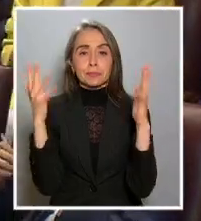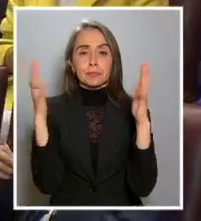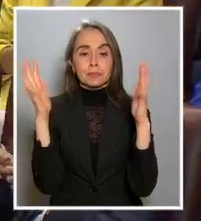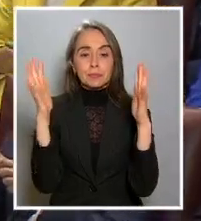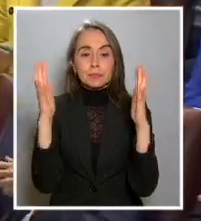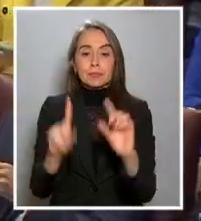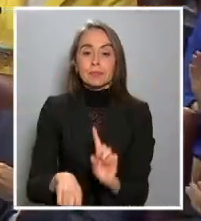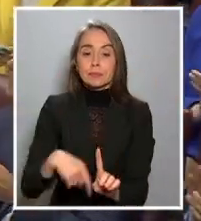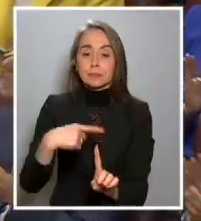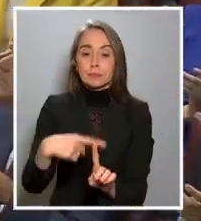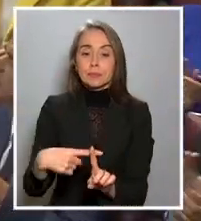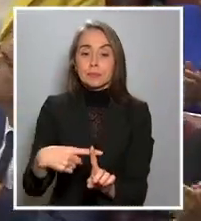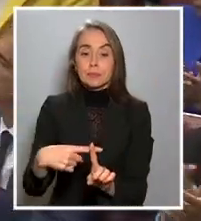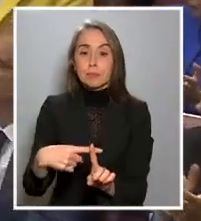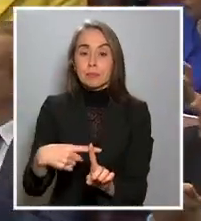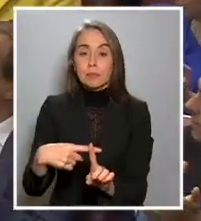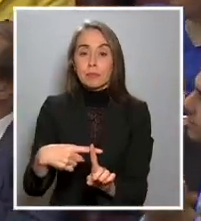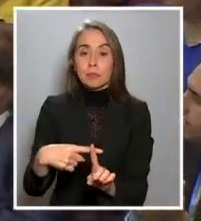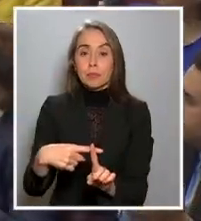Además,